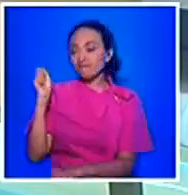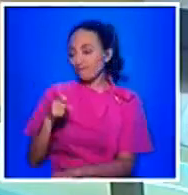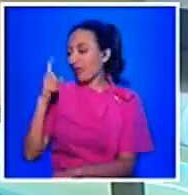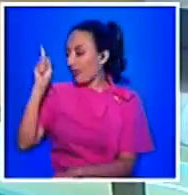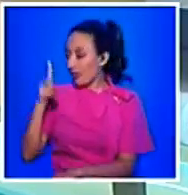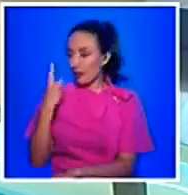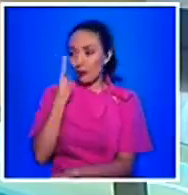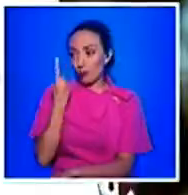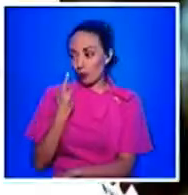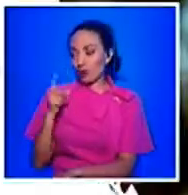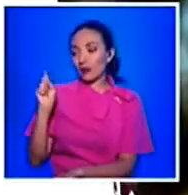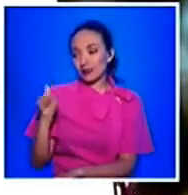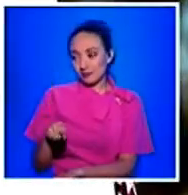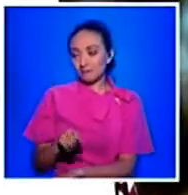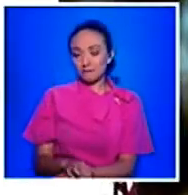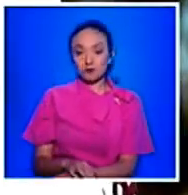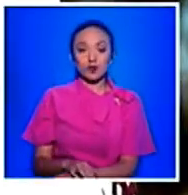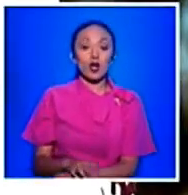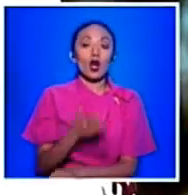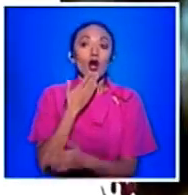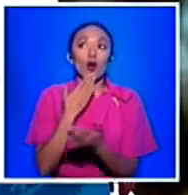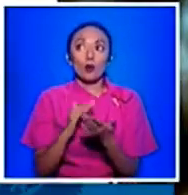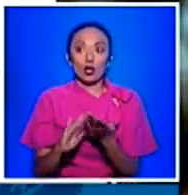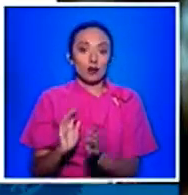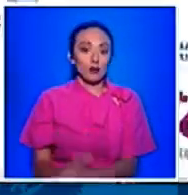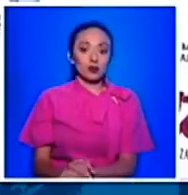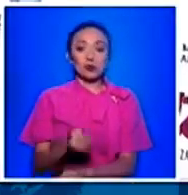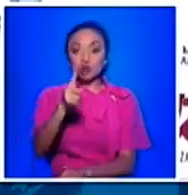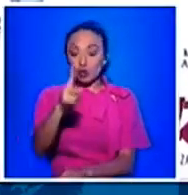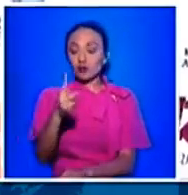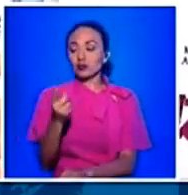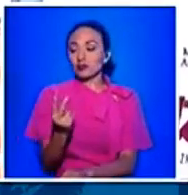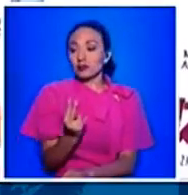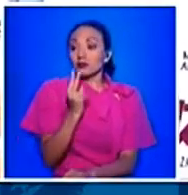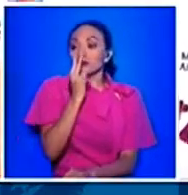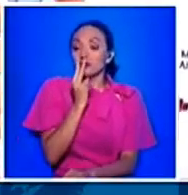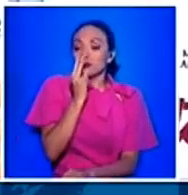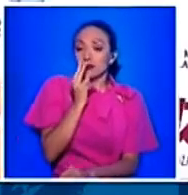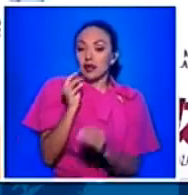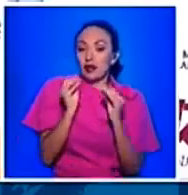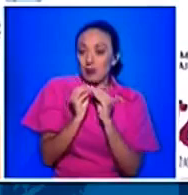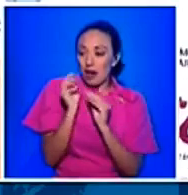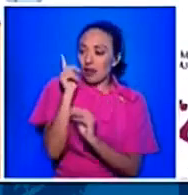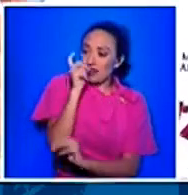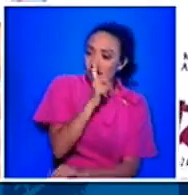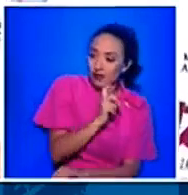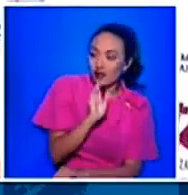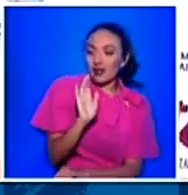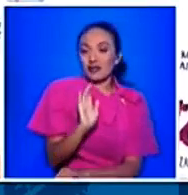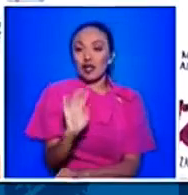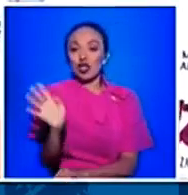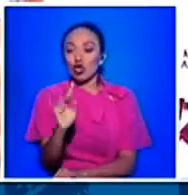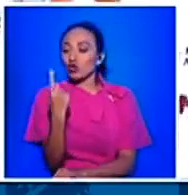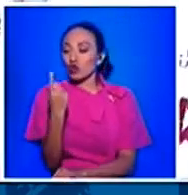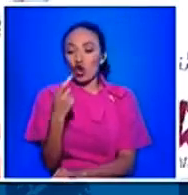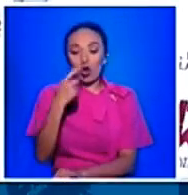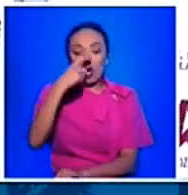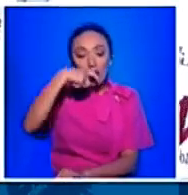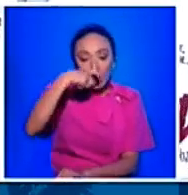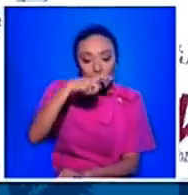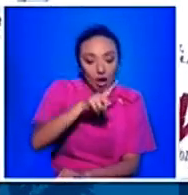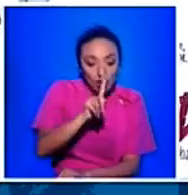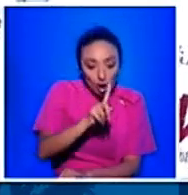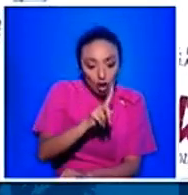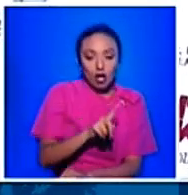es. En el caso de que tengamos un episodio respiratorio que ya tenga un poco más de complicaciones, no sea una simple gripe, es